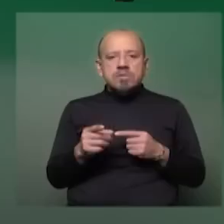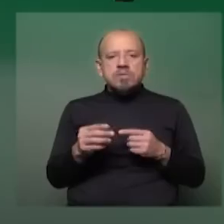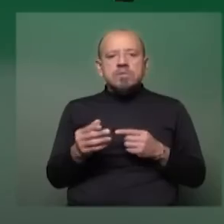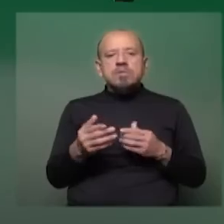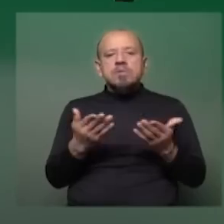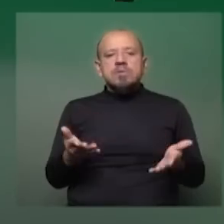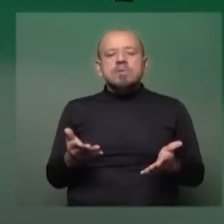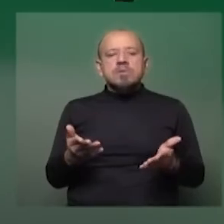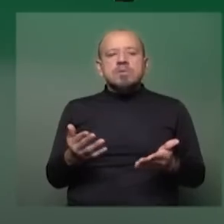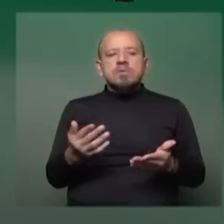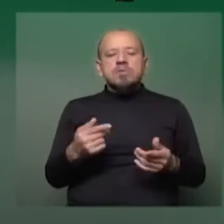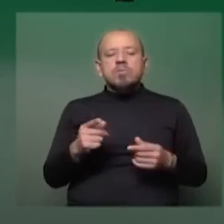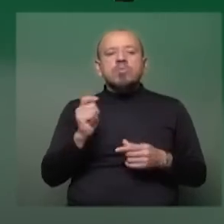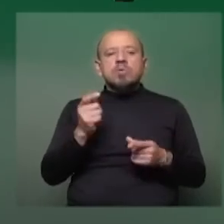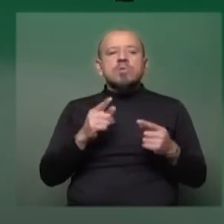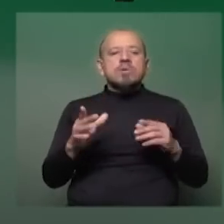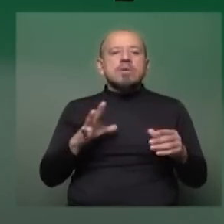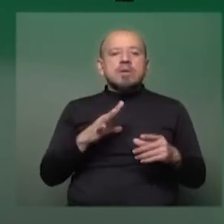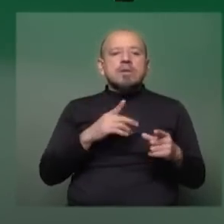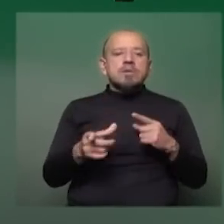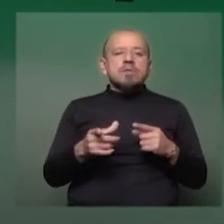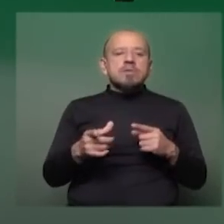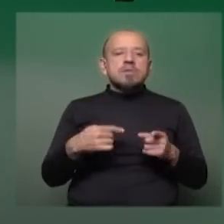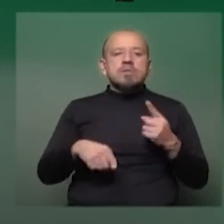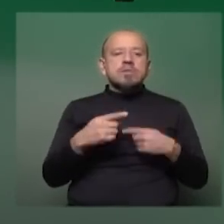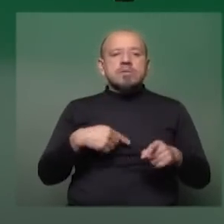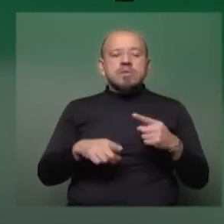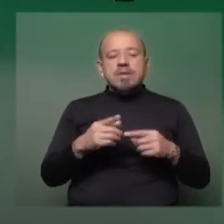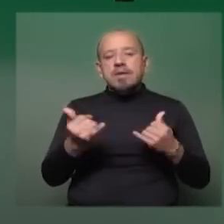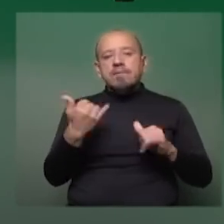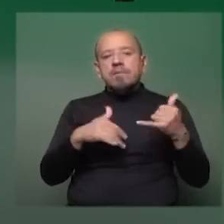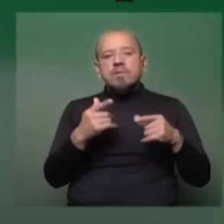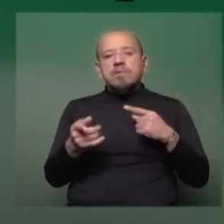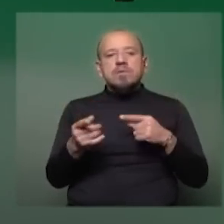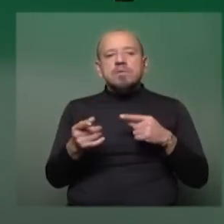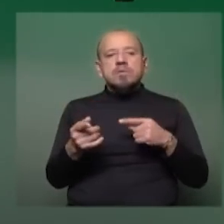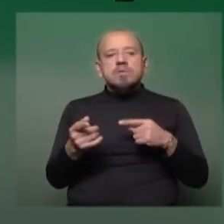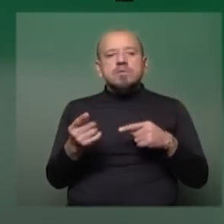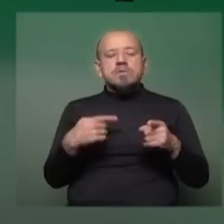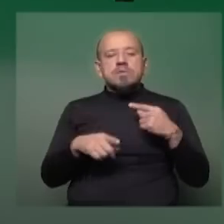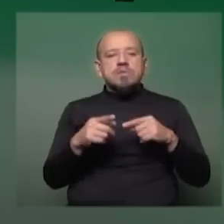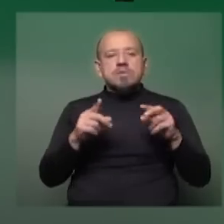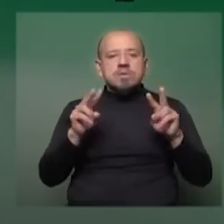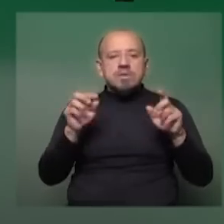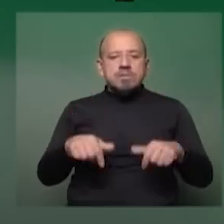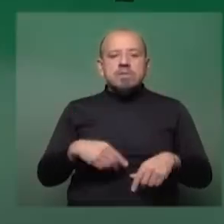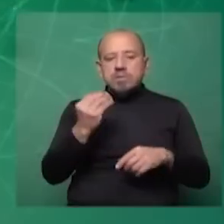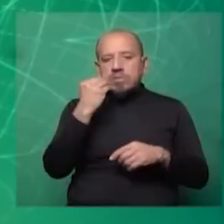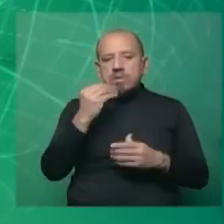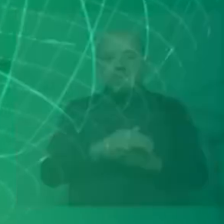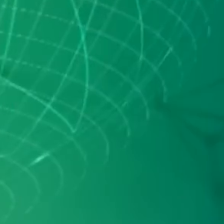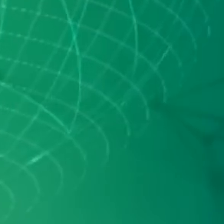de diversos organismos públicos a solicitudes de acceso a la información sobre agroquímicos en alimentos